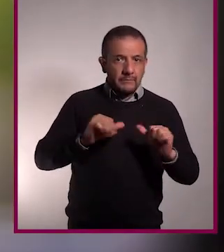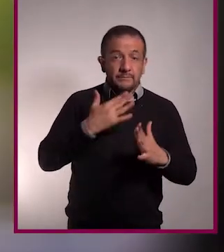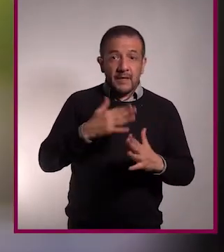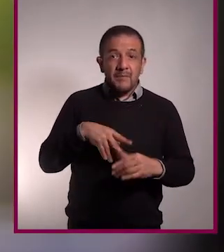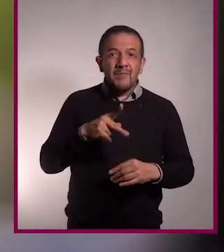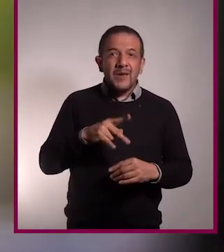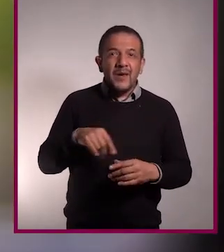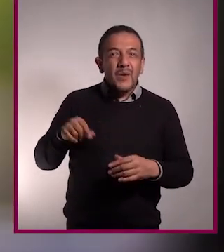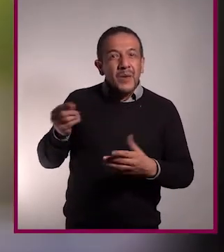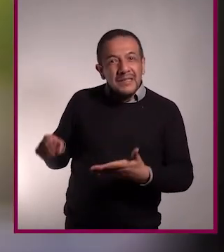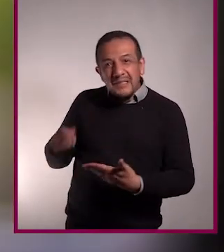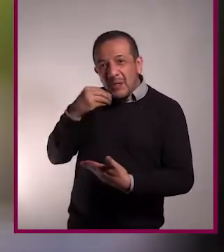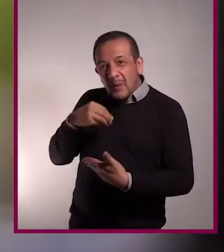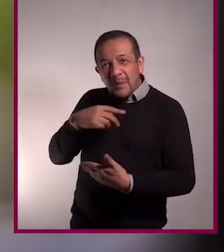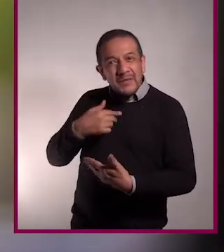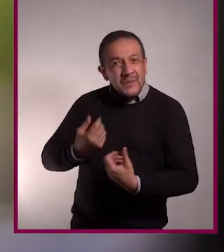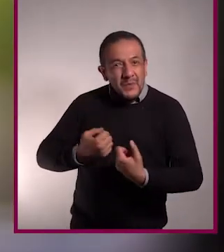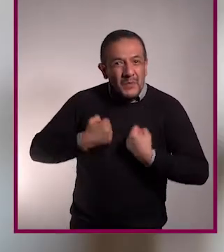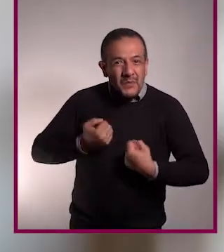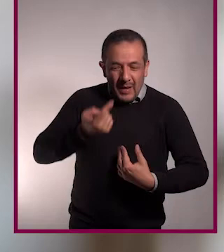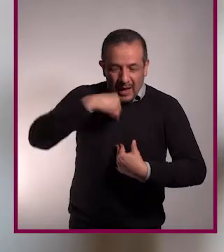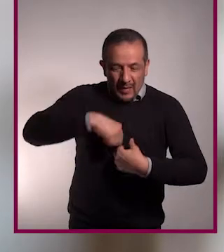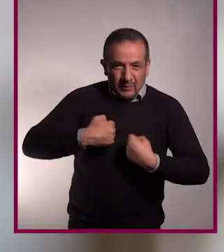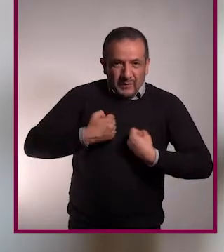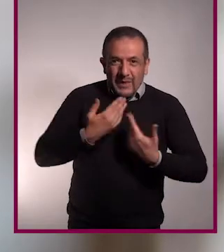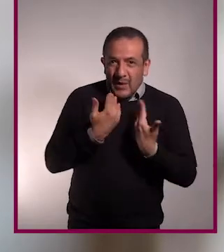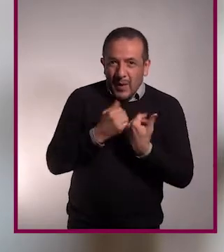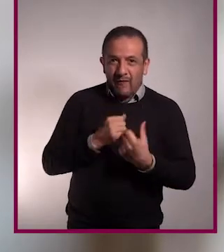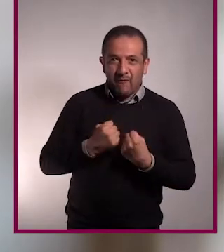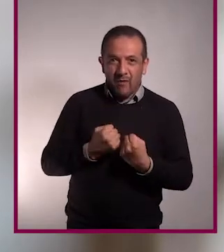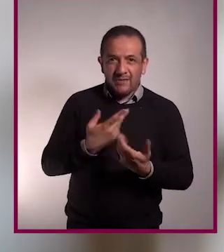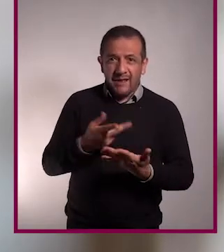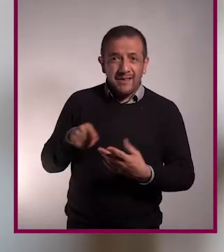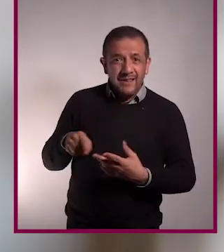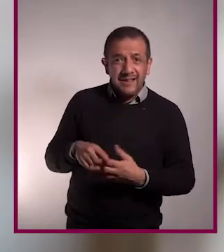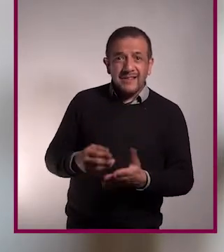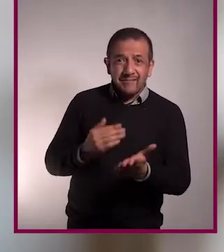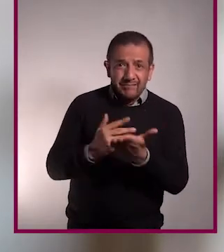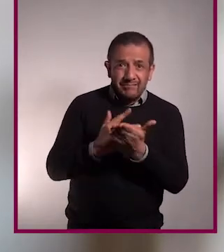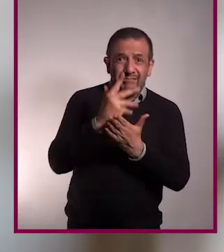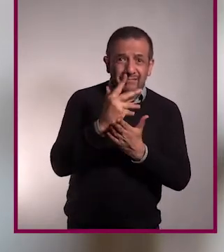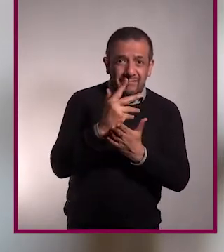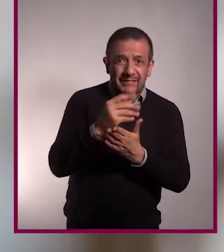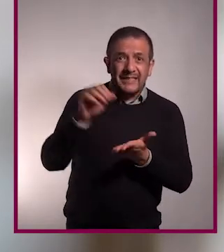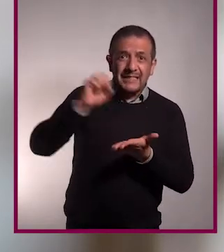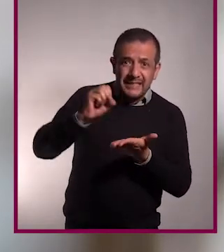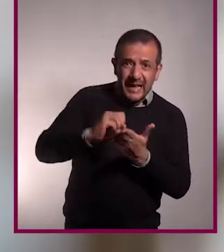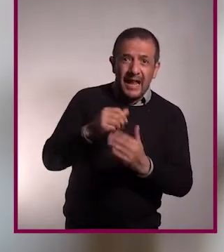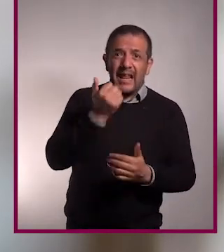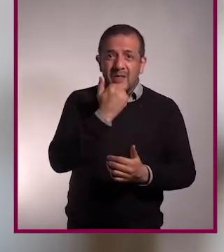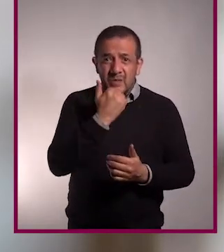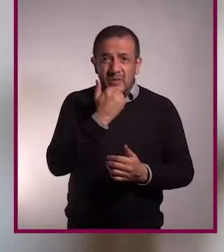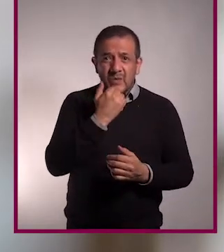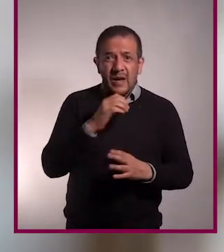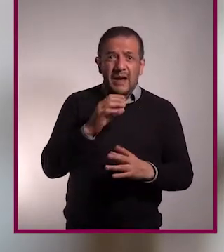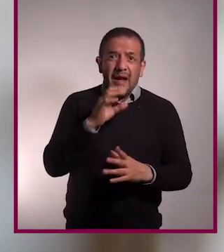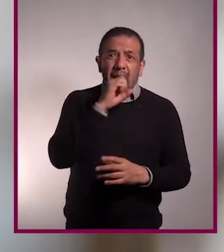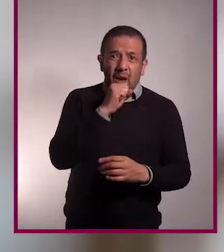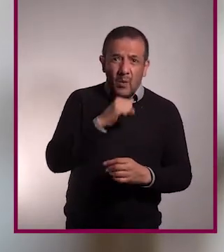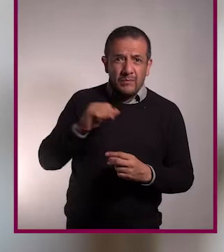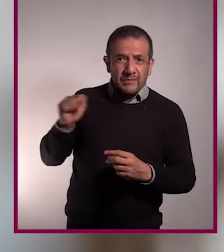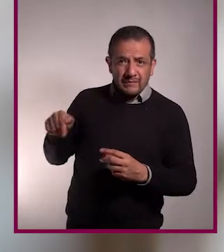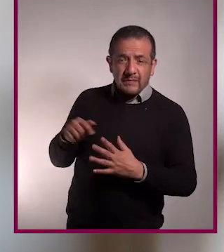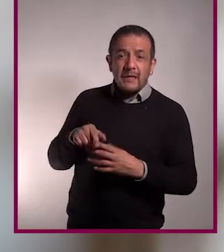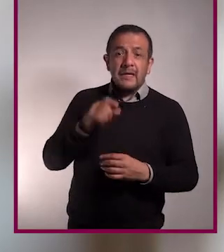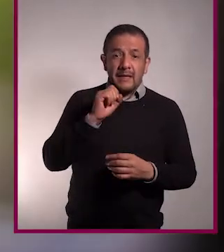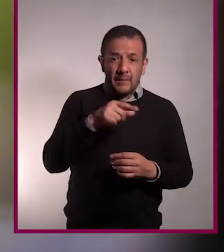práctico. Te quitan el hambre y te sacan de un apuro. El problema es que no te nutren en absoluto y son altos en azúcar, grasas, sal